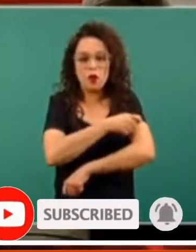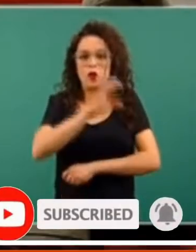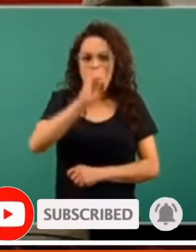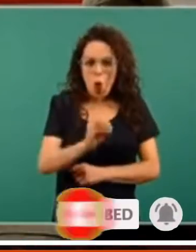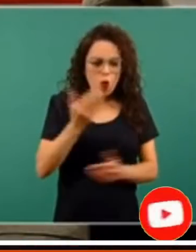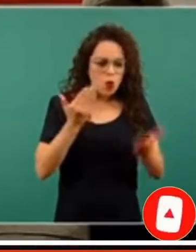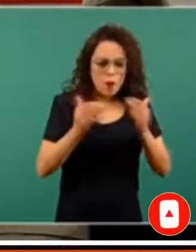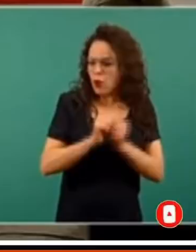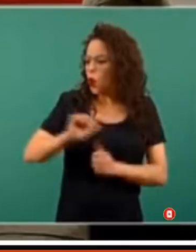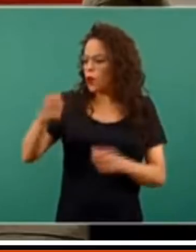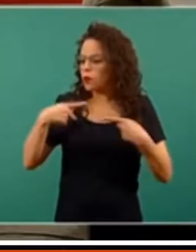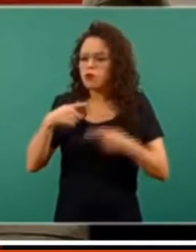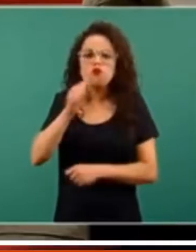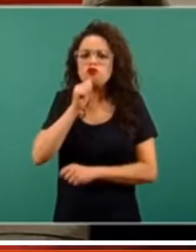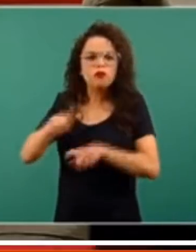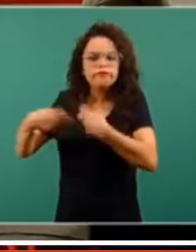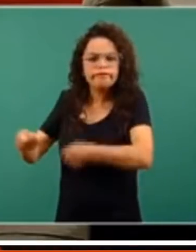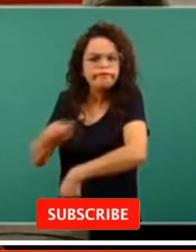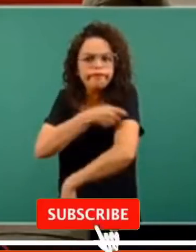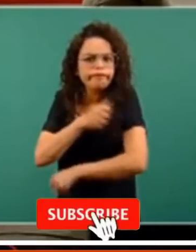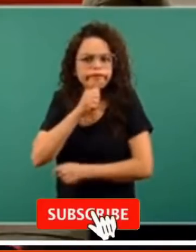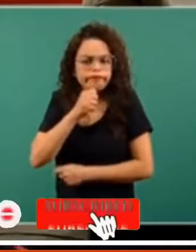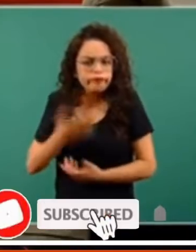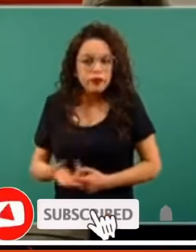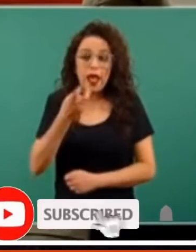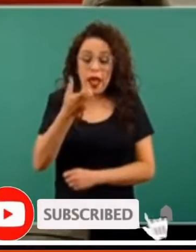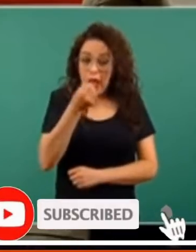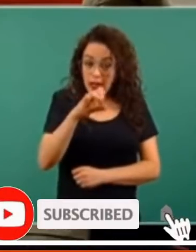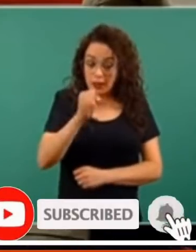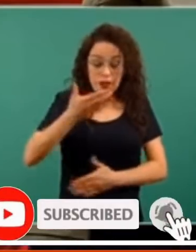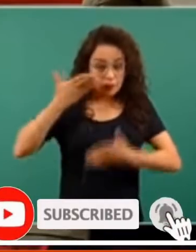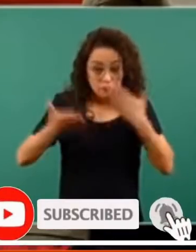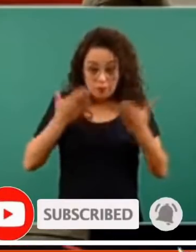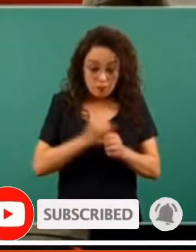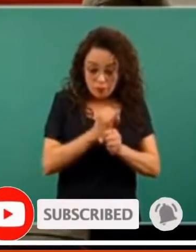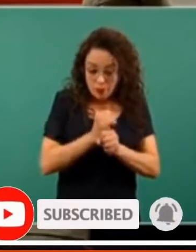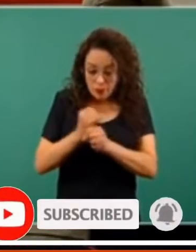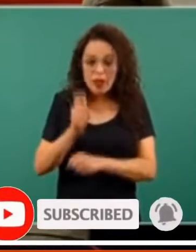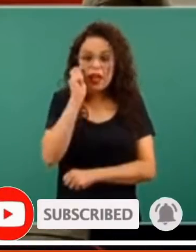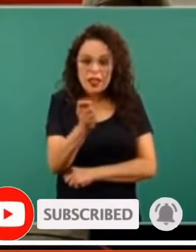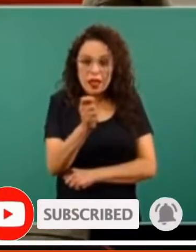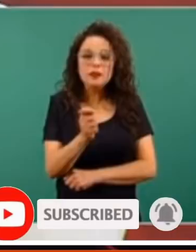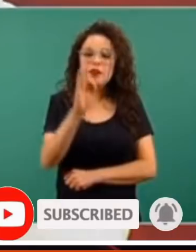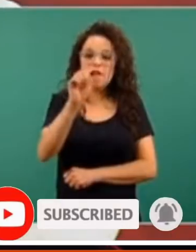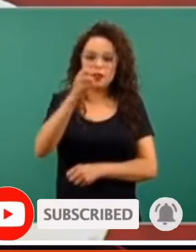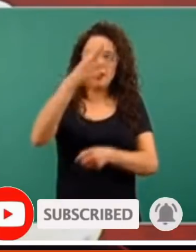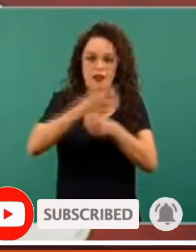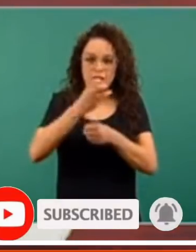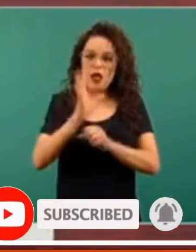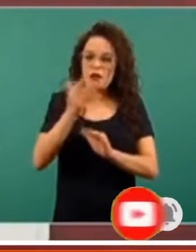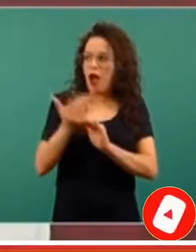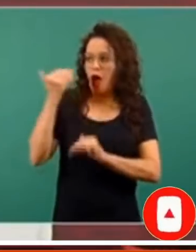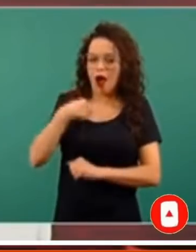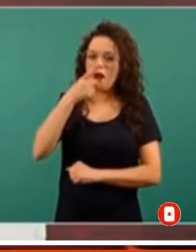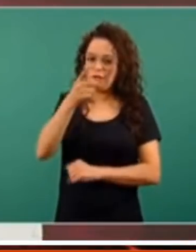reciben la vacuna, que es justamente como se hacen los estudios de fase 3 que hemos comentado en otras ocasiones. Ahora, lo que